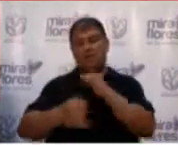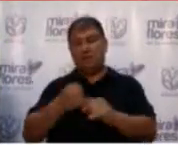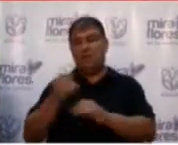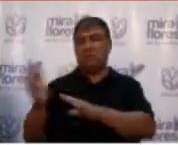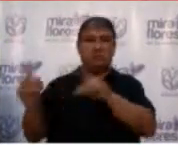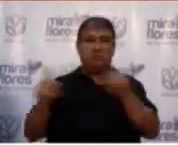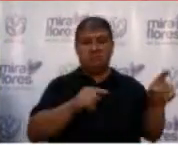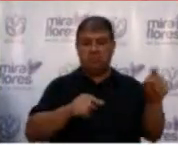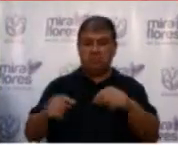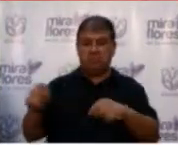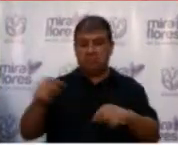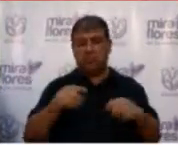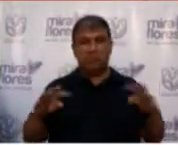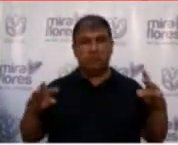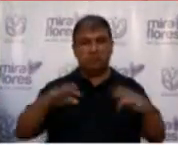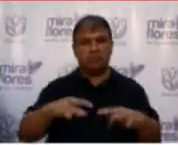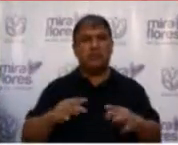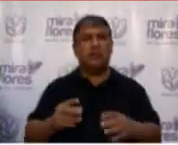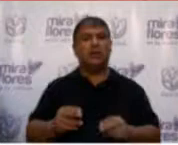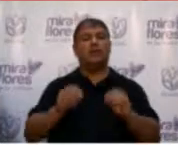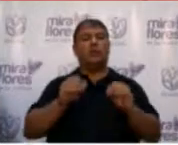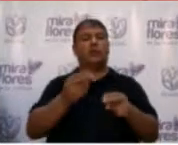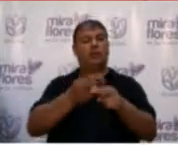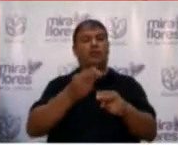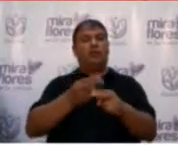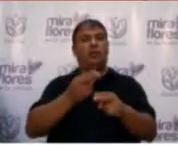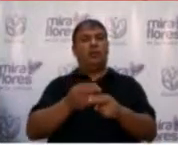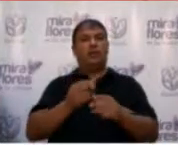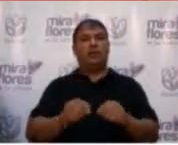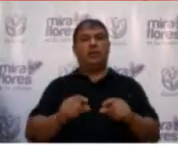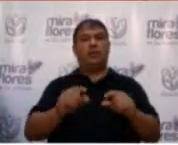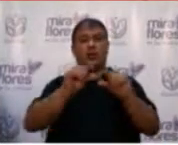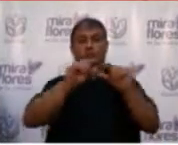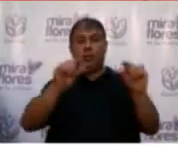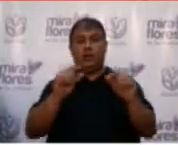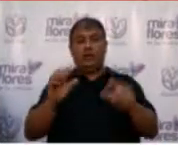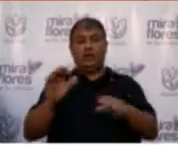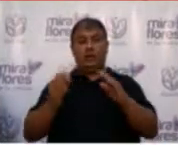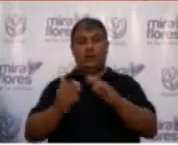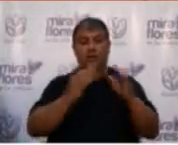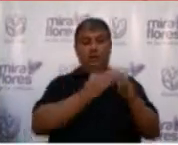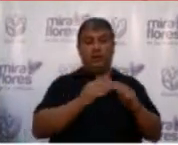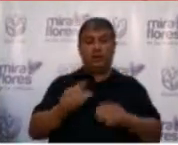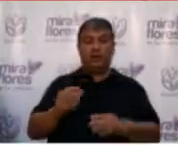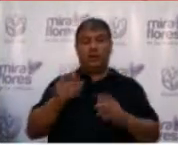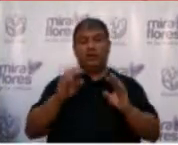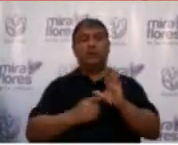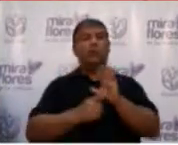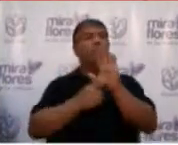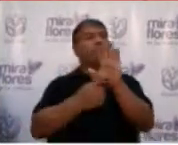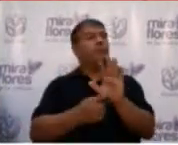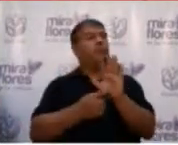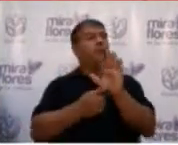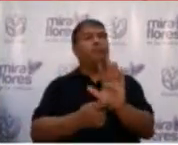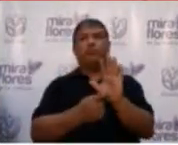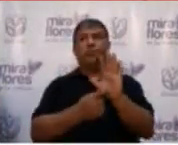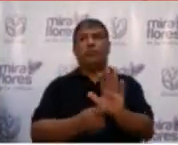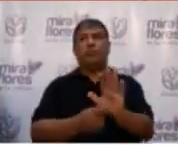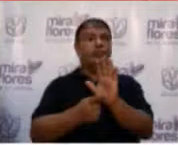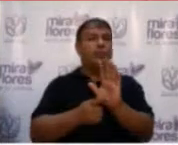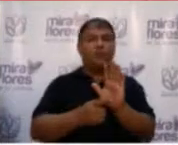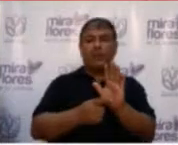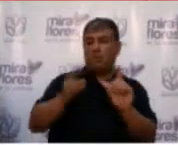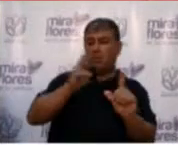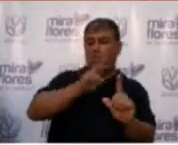internacional y que ponen el nombre de determinadas ciudades en la órbita de